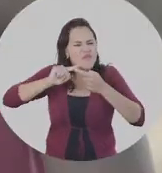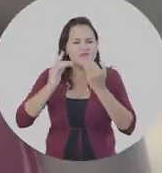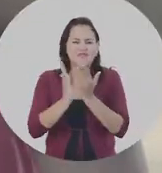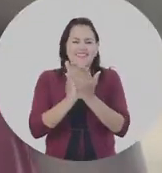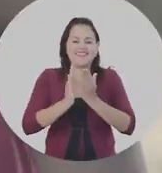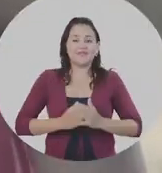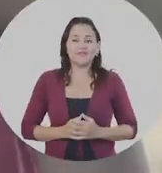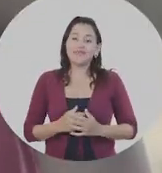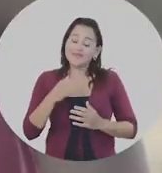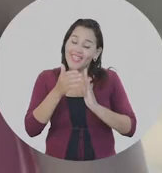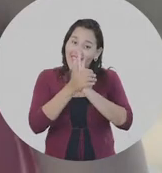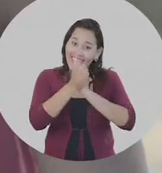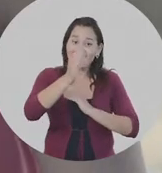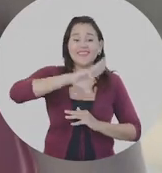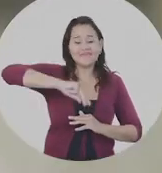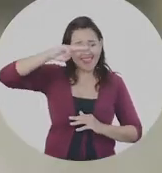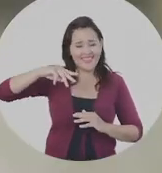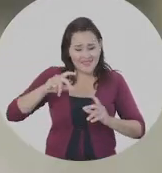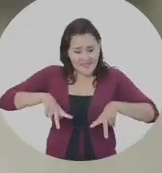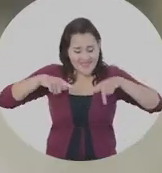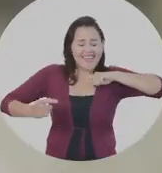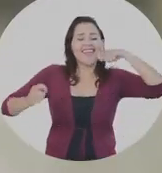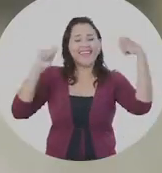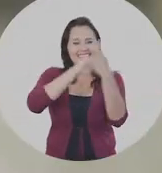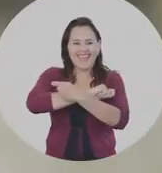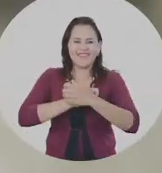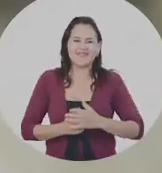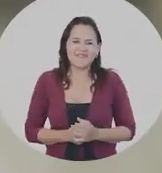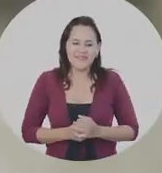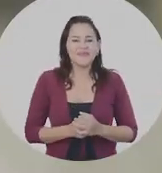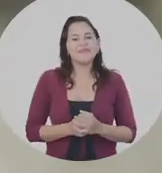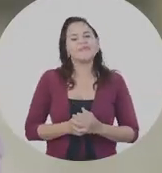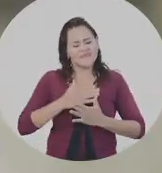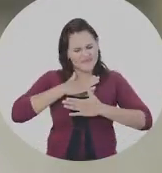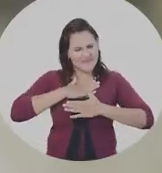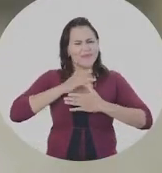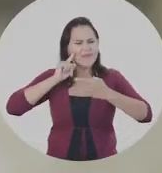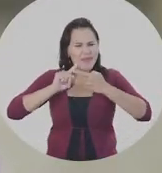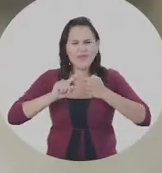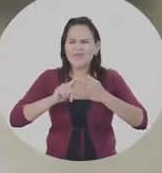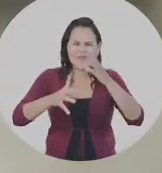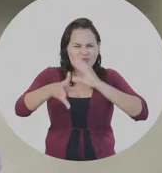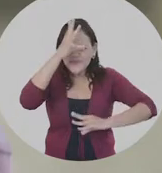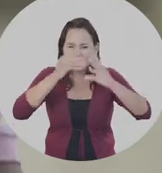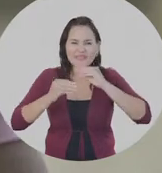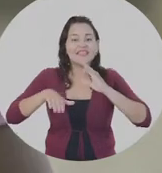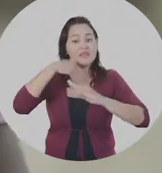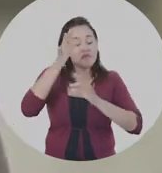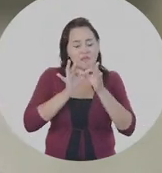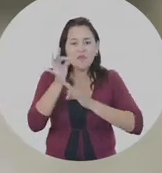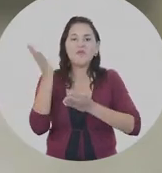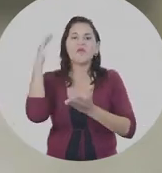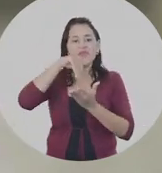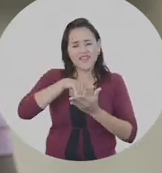Talento Magdalena me ha cambiado la vida. Por medio del conocimiento que adquiera en la universidad a lo largo de mi carrera, pues tratar de regresar a mi pueblo y ayudar a todas las